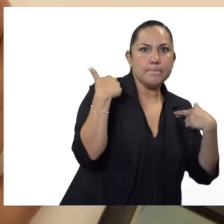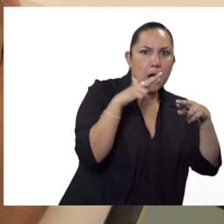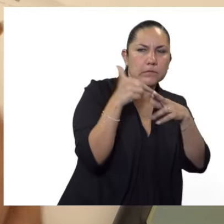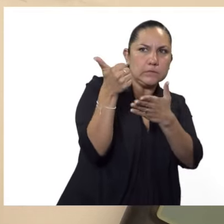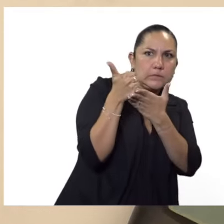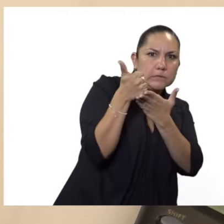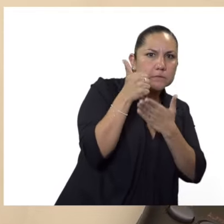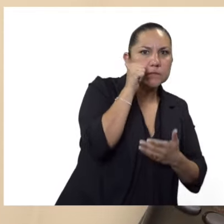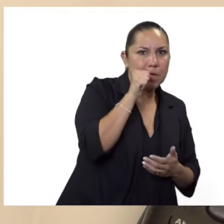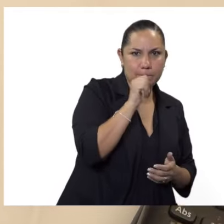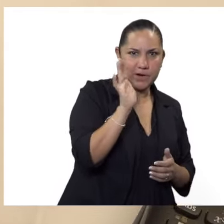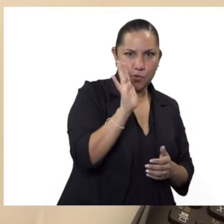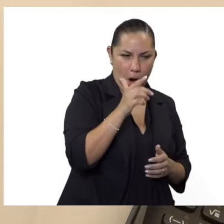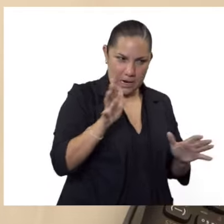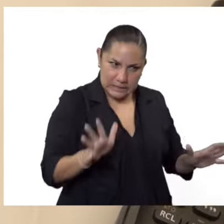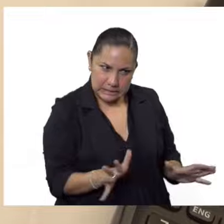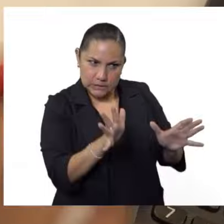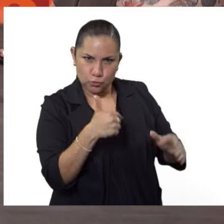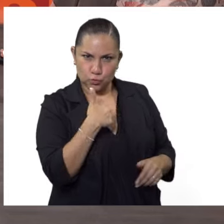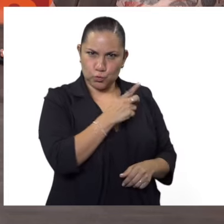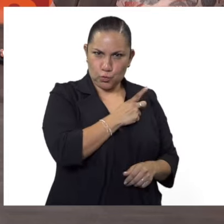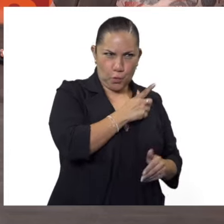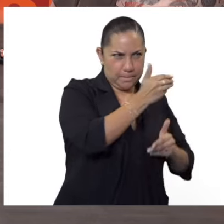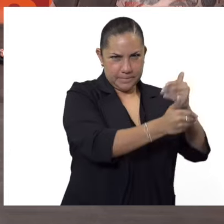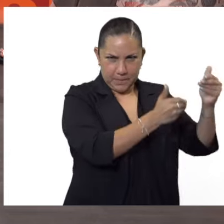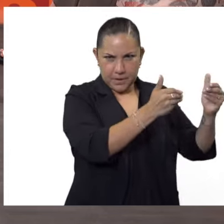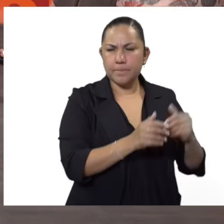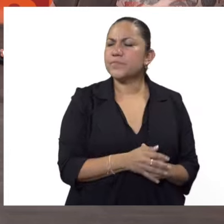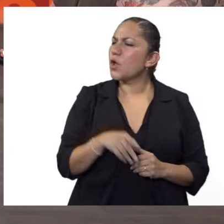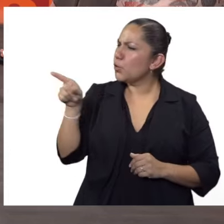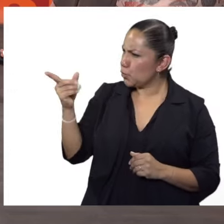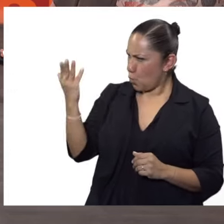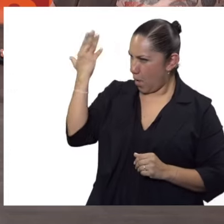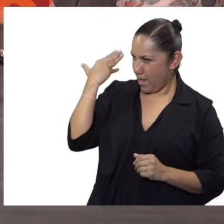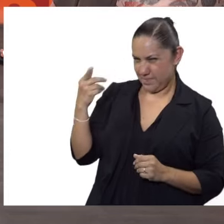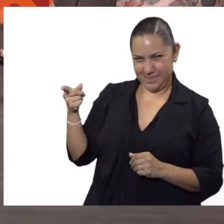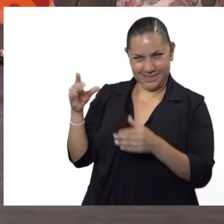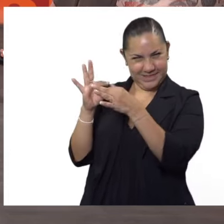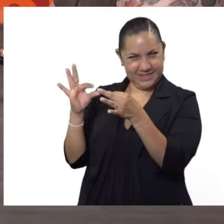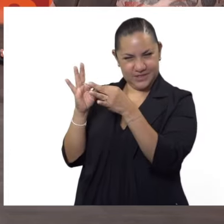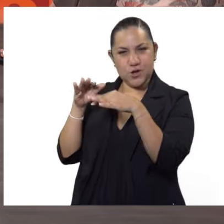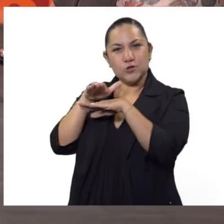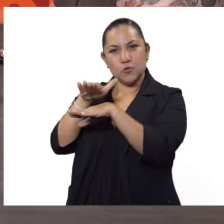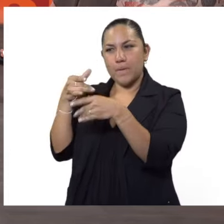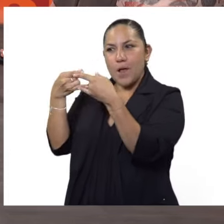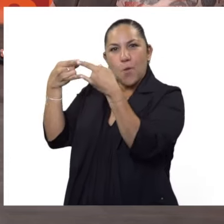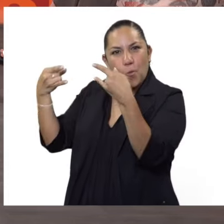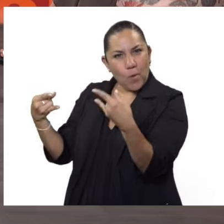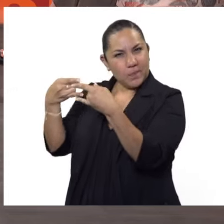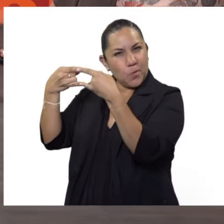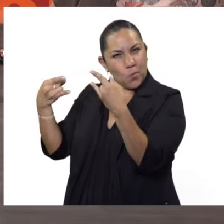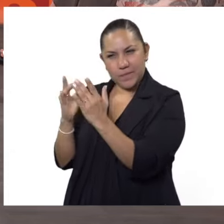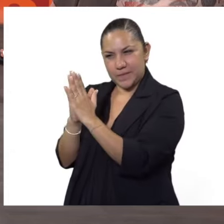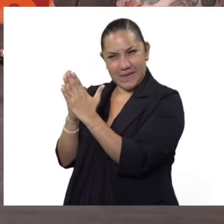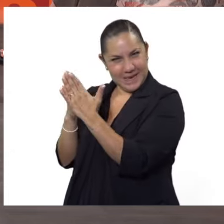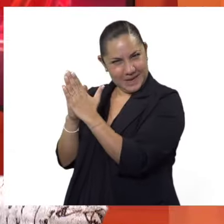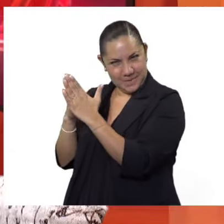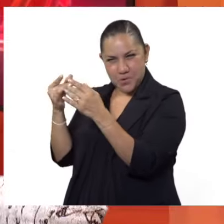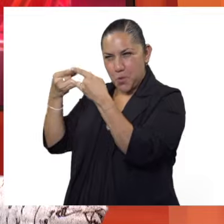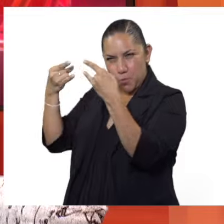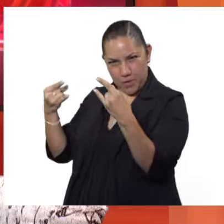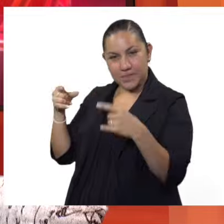de maestros Me platicaste sobre este eh Cuando leían cuentos no cómo ella te